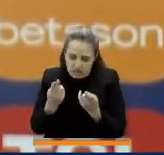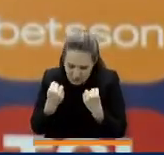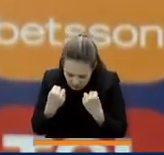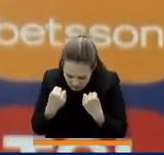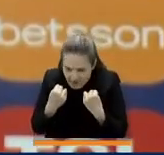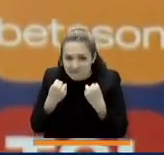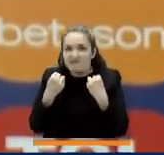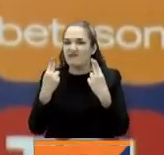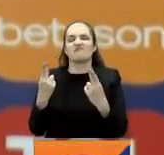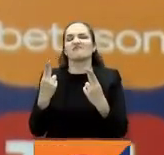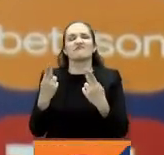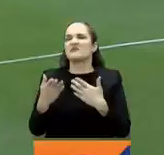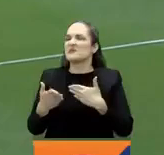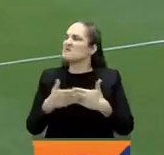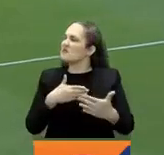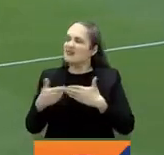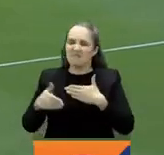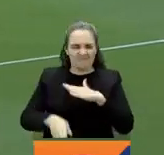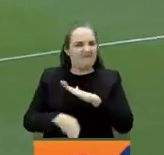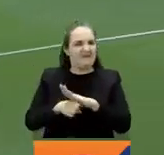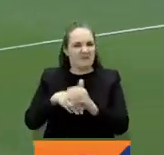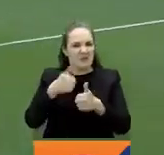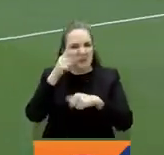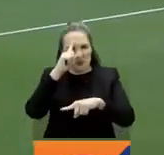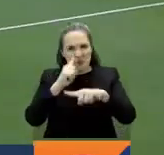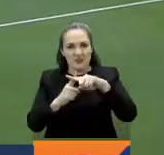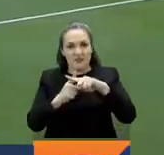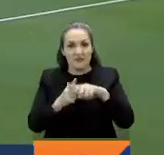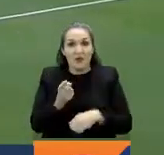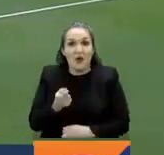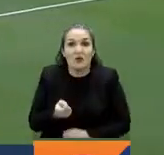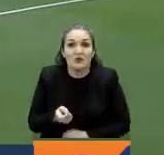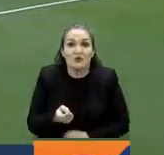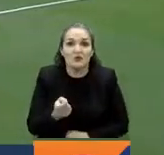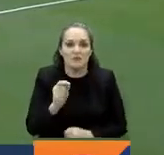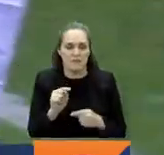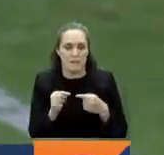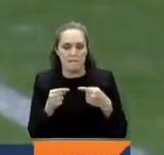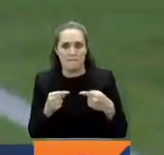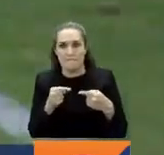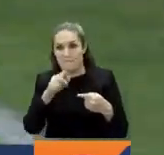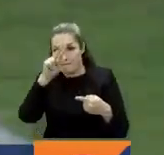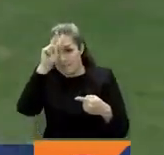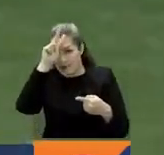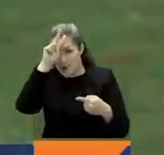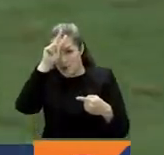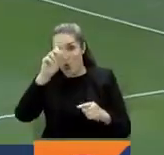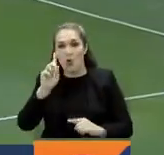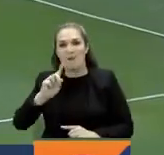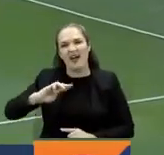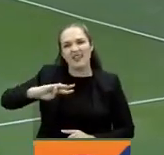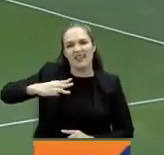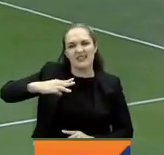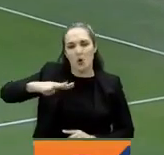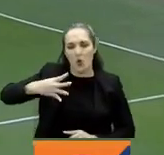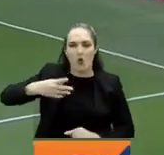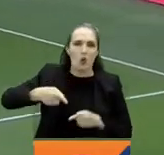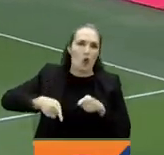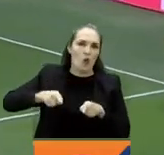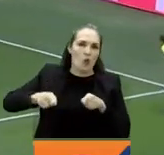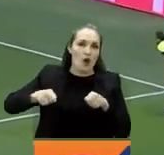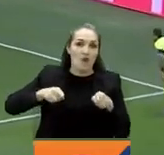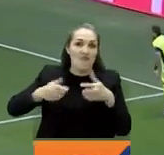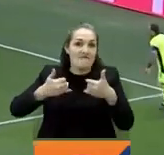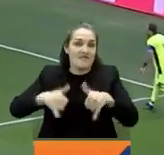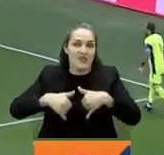pienso que va a ser muy bueno. A la selección le queda la disputa por el tercer lugar. Frente a Perú, se cierra el ciclo de Copa América